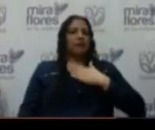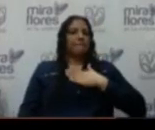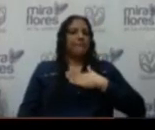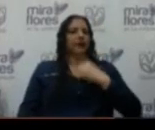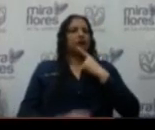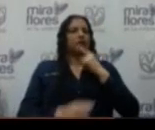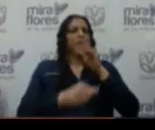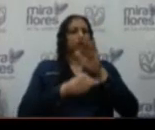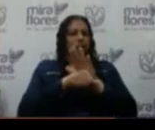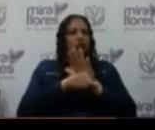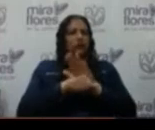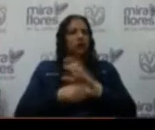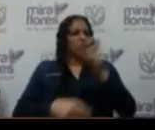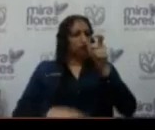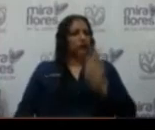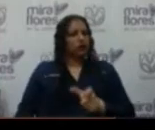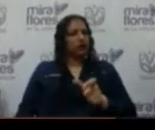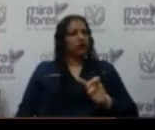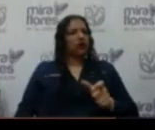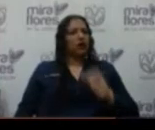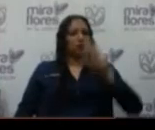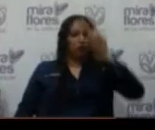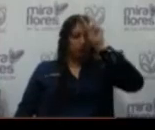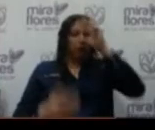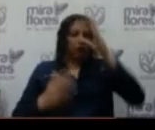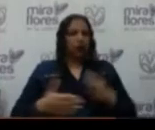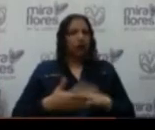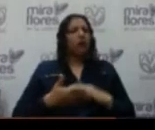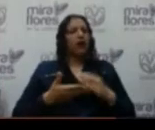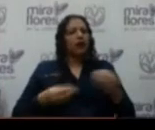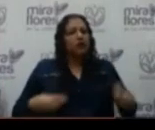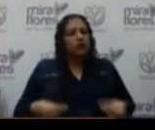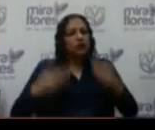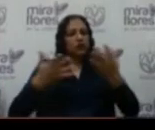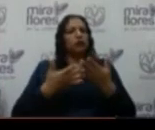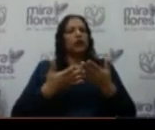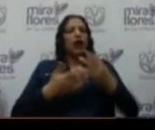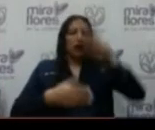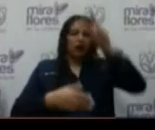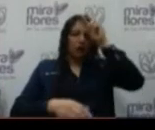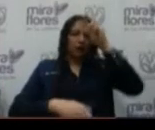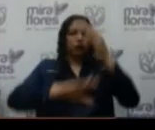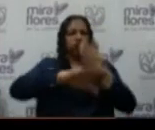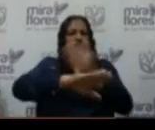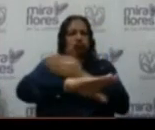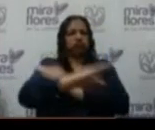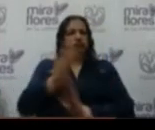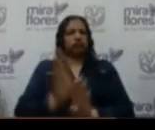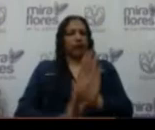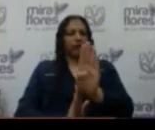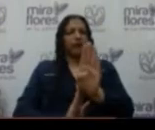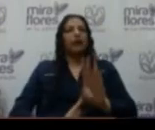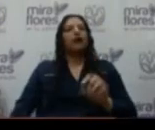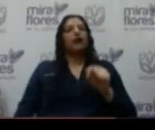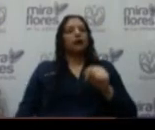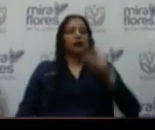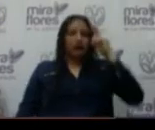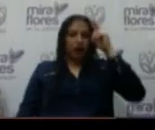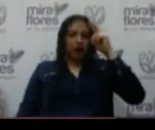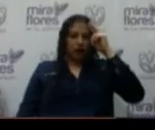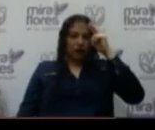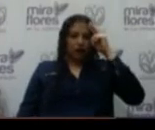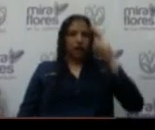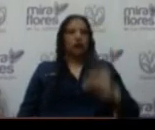su desarrollo y a su engrandecimiento. En ese sentido, cobra vigencia